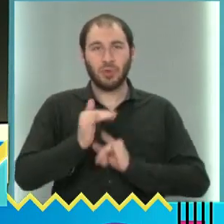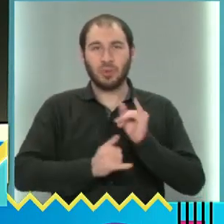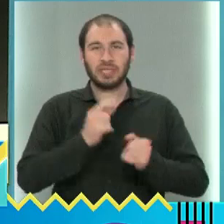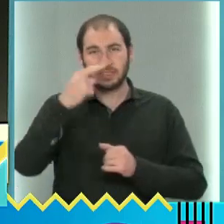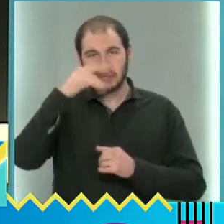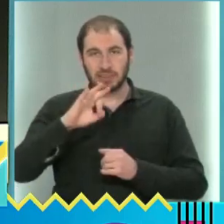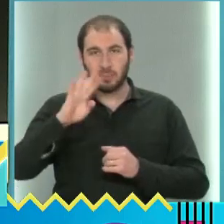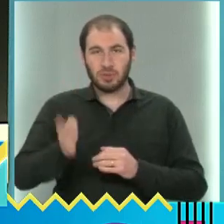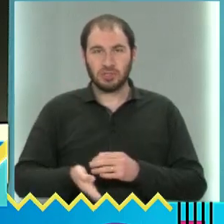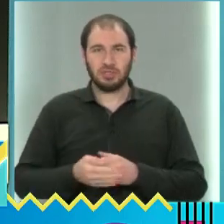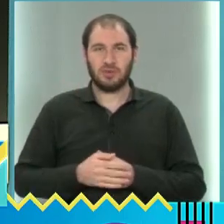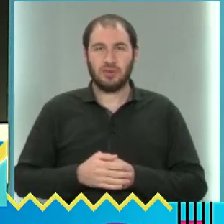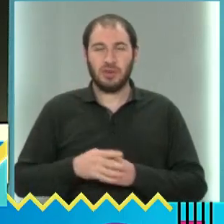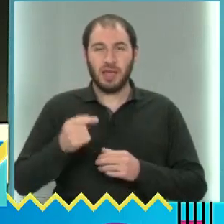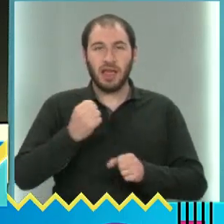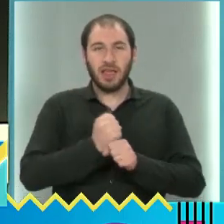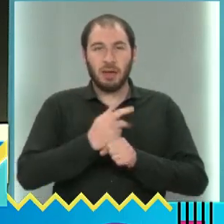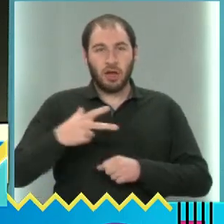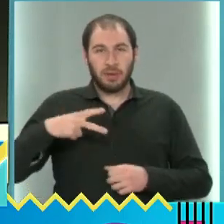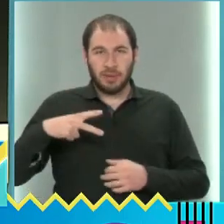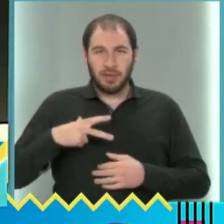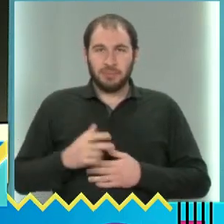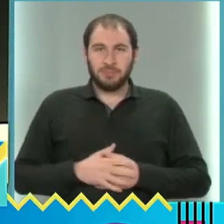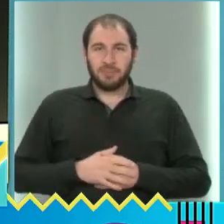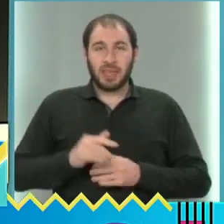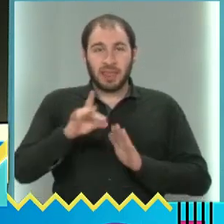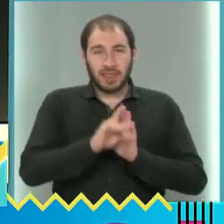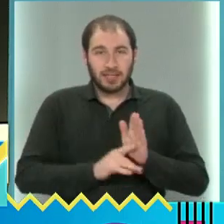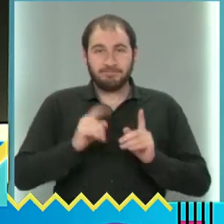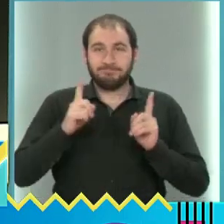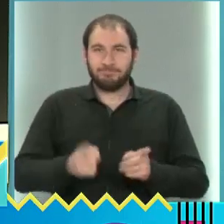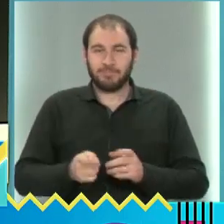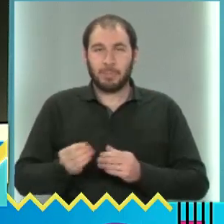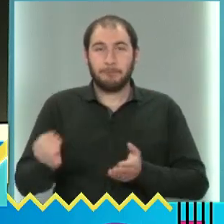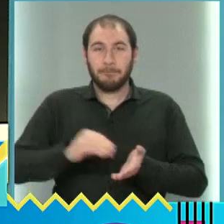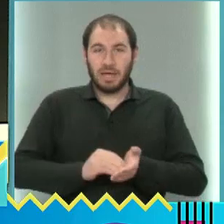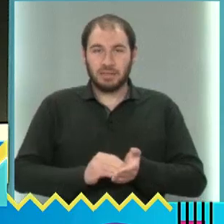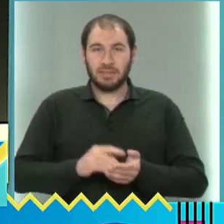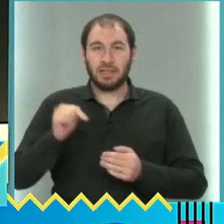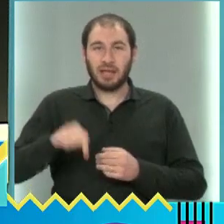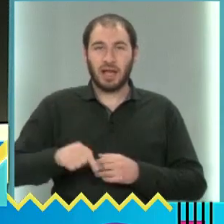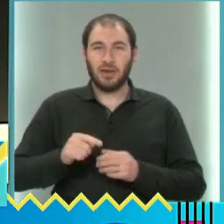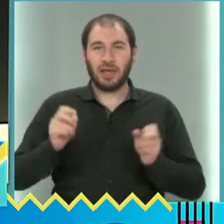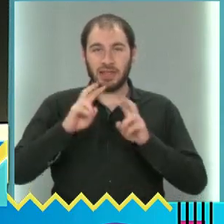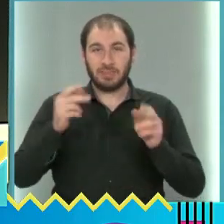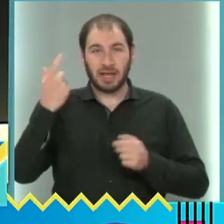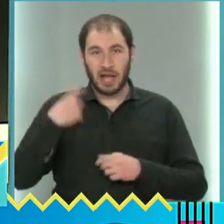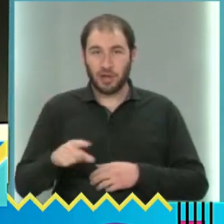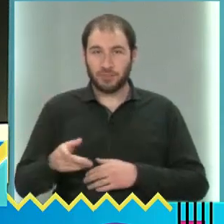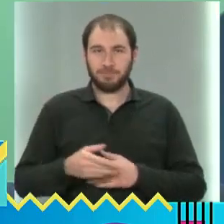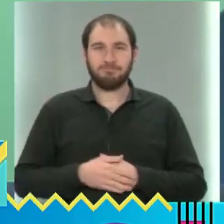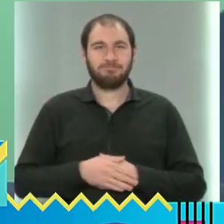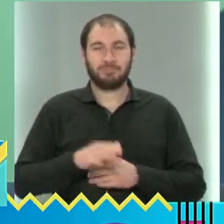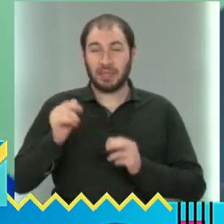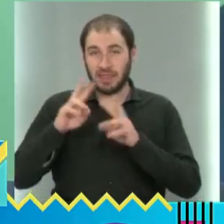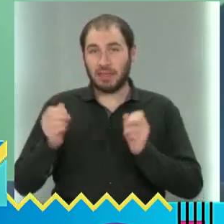más del 70% del empleo privado. ¿Sí? Algunos datos también y para sumarle ahora a la columna de Caro, ¿sí? Que